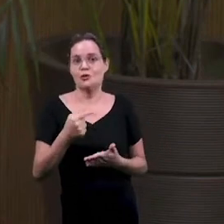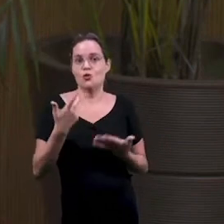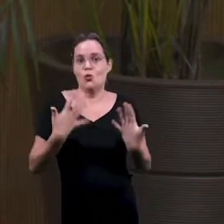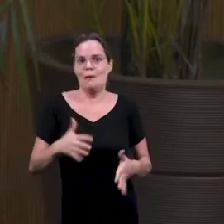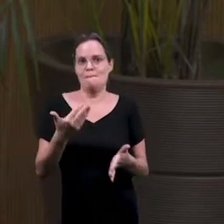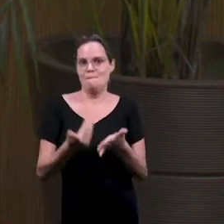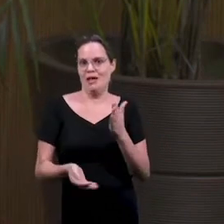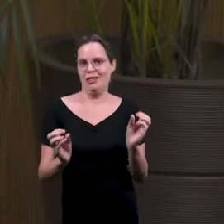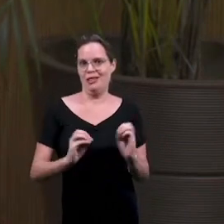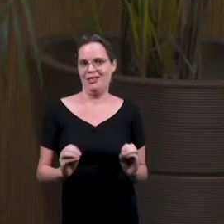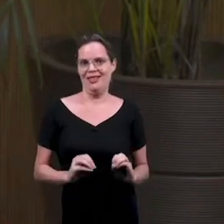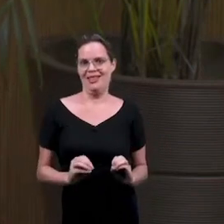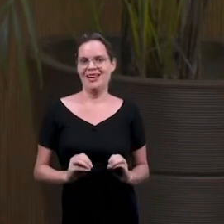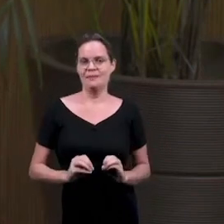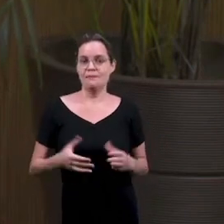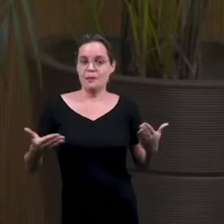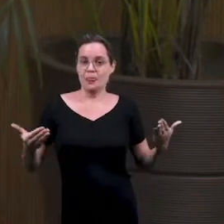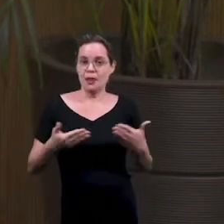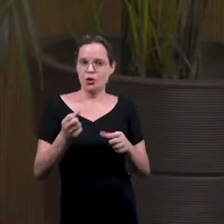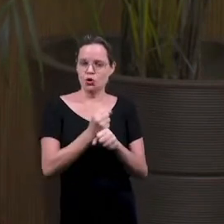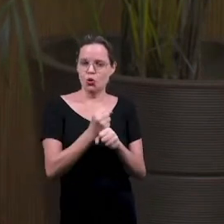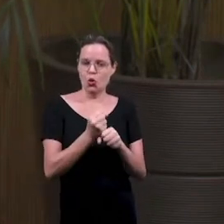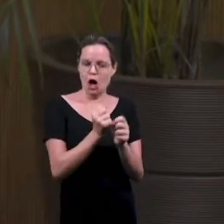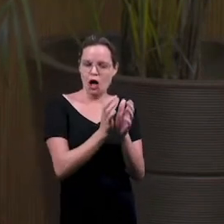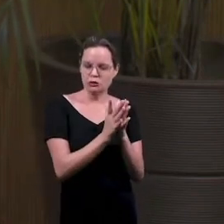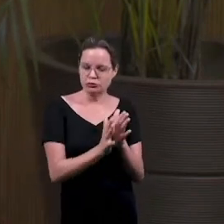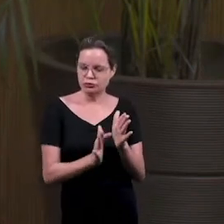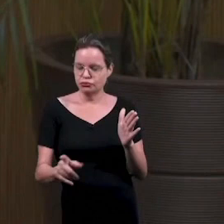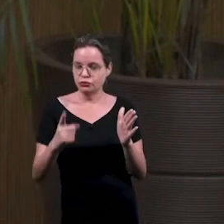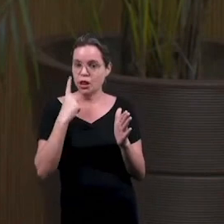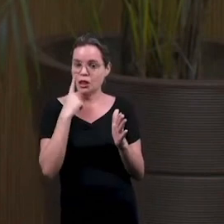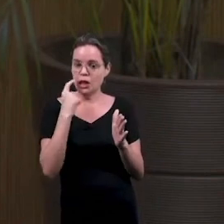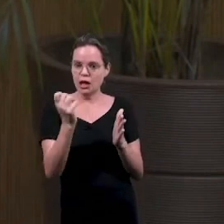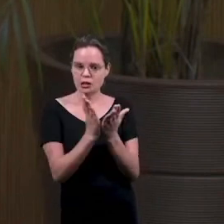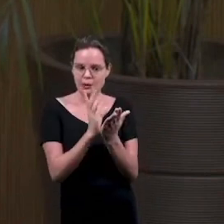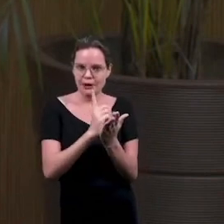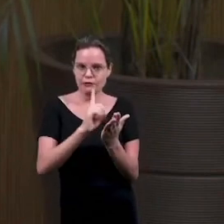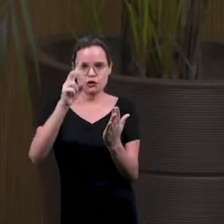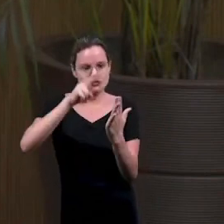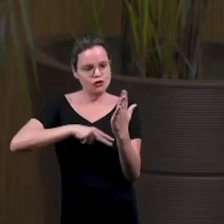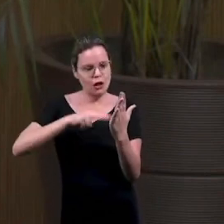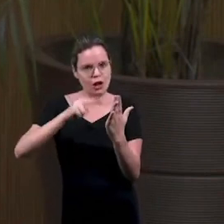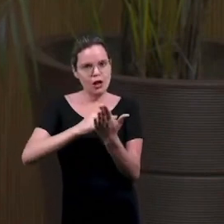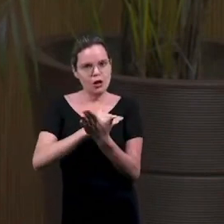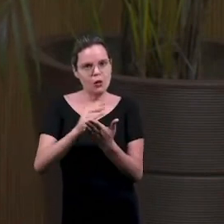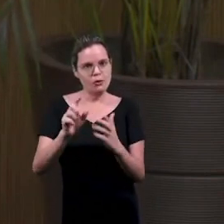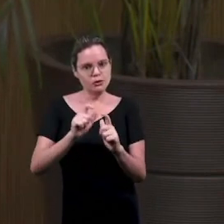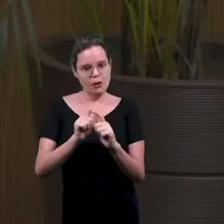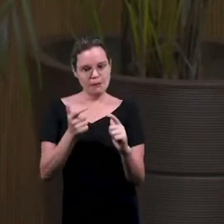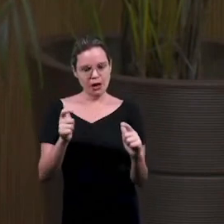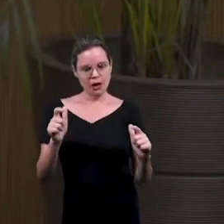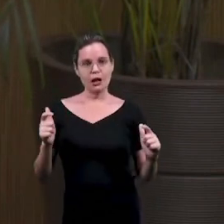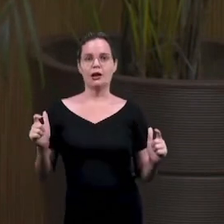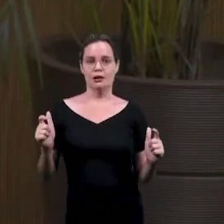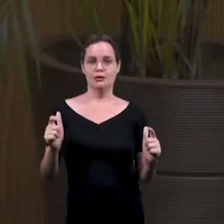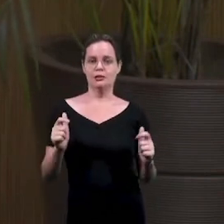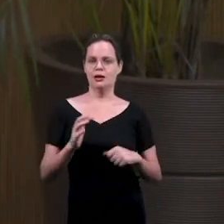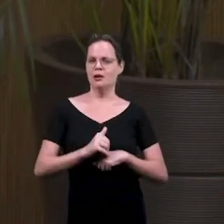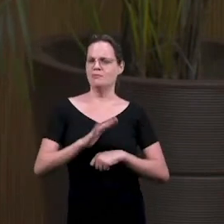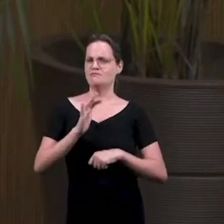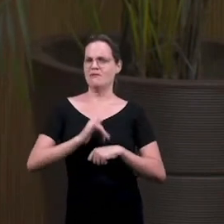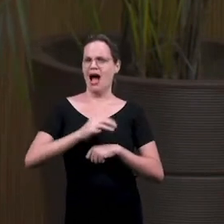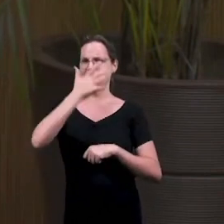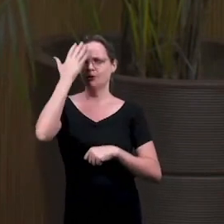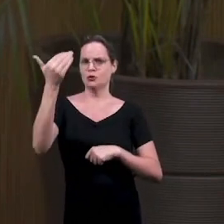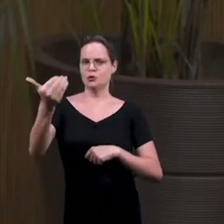porque esta reunión se dé. Él no pierde ninguna reunión. Nosotros hemos visto a lo largo de este año el interés en la palabra, su interés en la palabra, el crecimiento